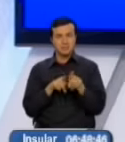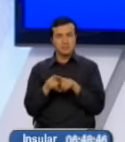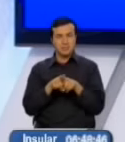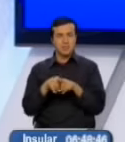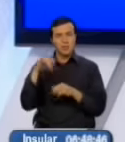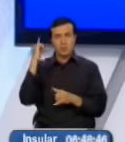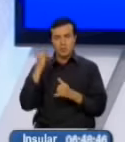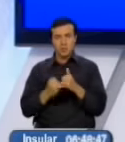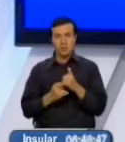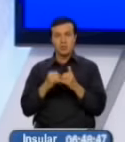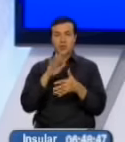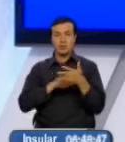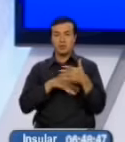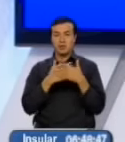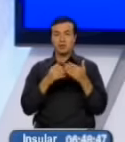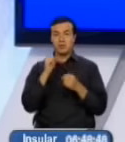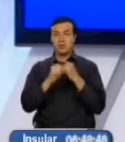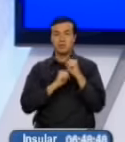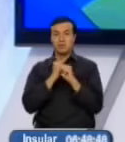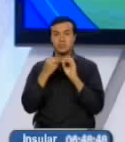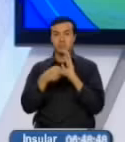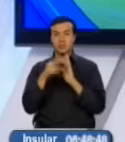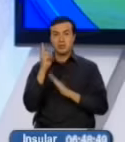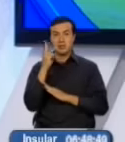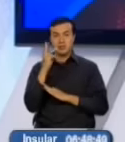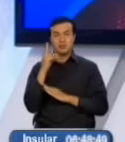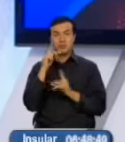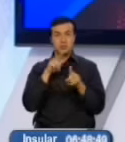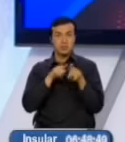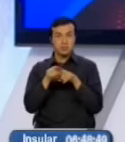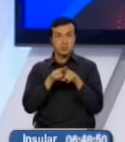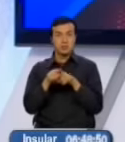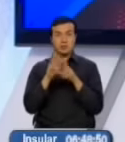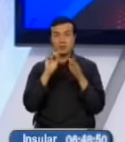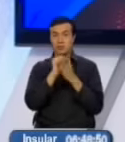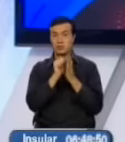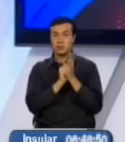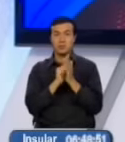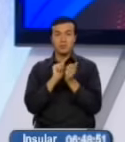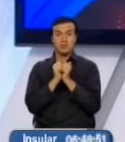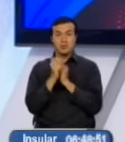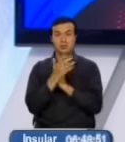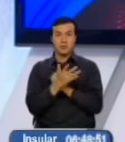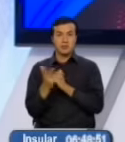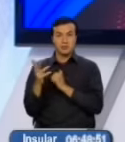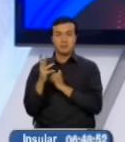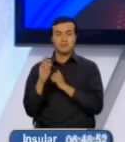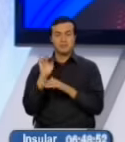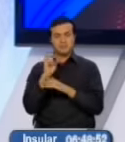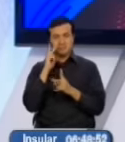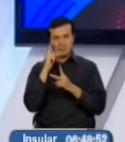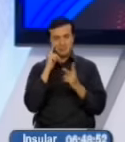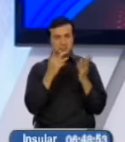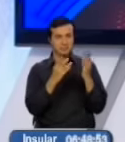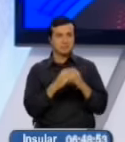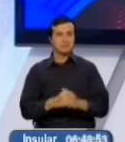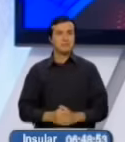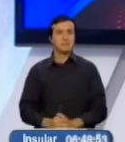final en el calendario 2016. Es una de las pruebas que está en la agenda de los deportistas extremos en nuestro país. Veamos más